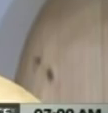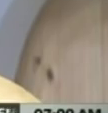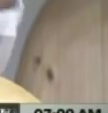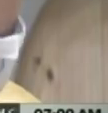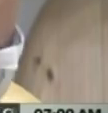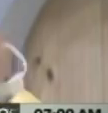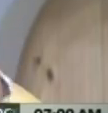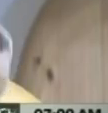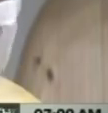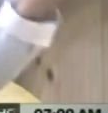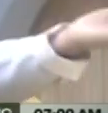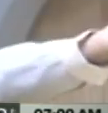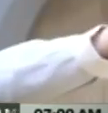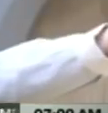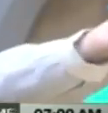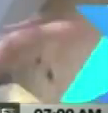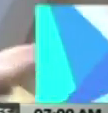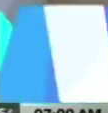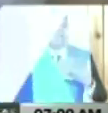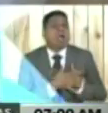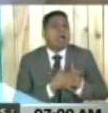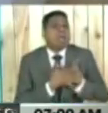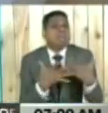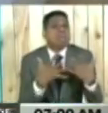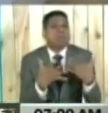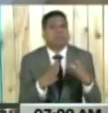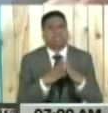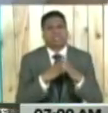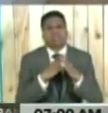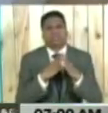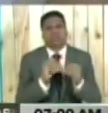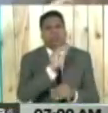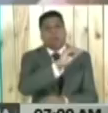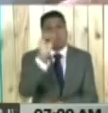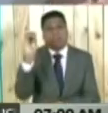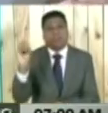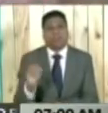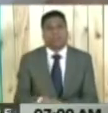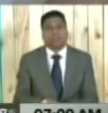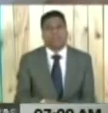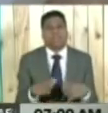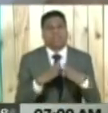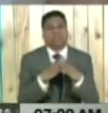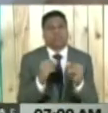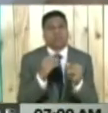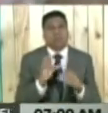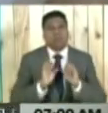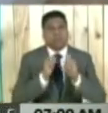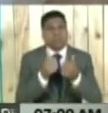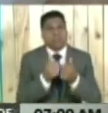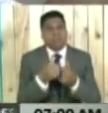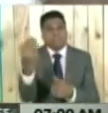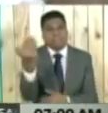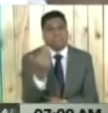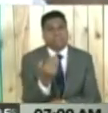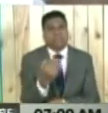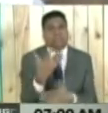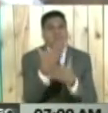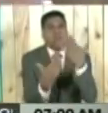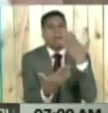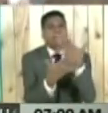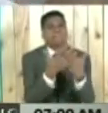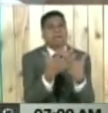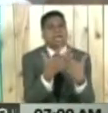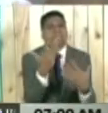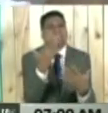habla desde el amor. Bueno, los ha llamado y no han acudido, no han acudido. Y cuando han acudido han dado esa mano sudorosa de